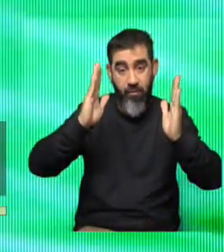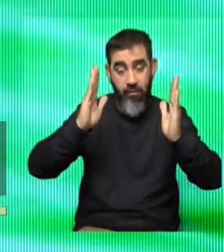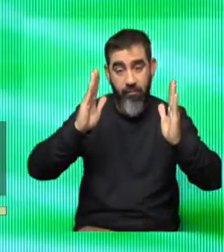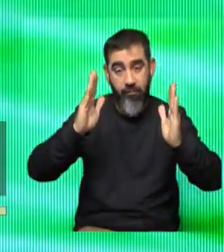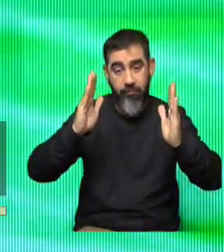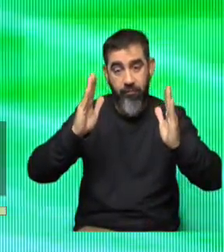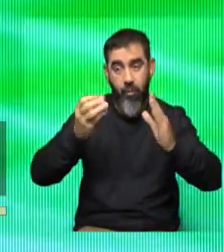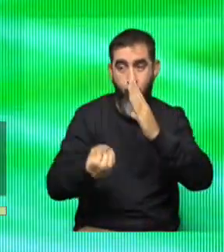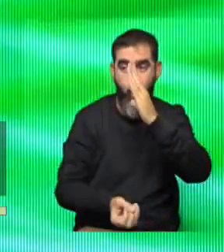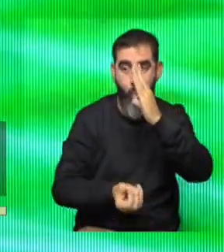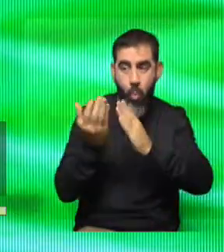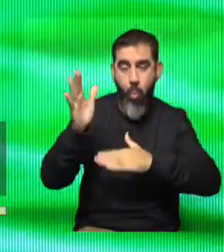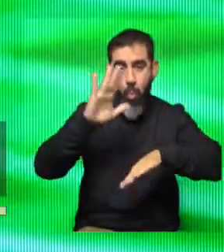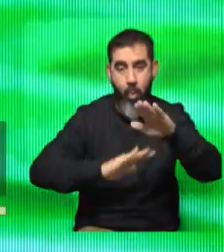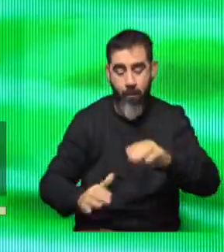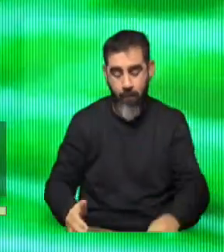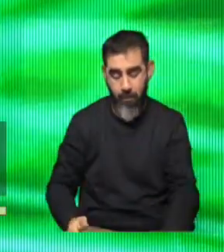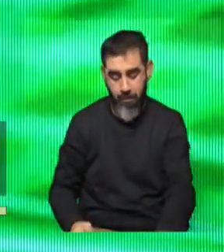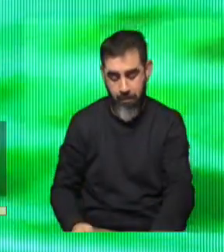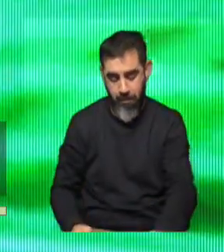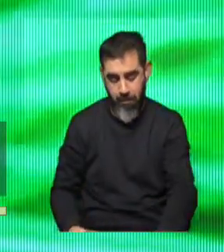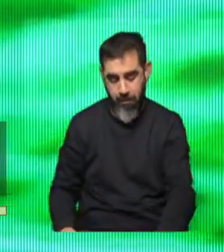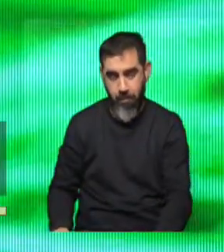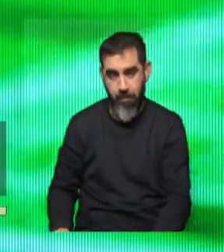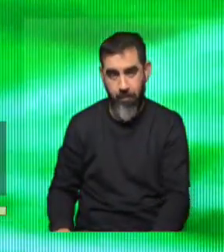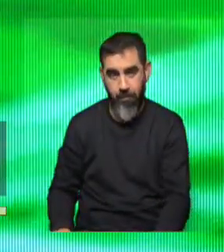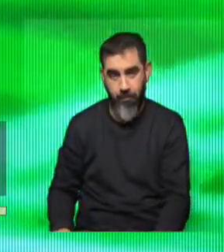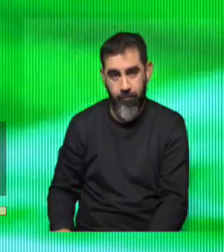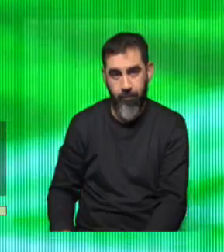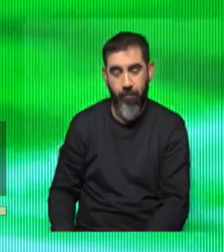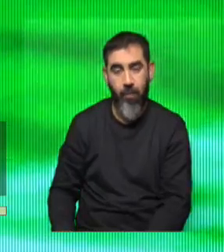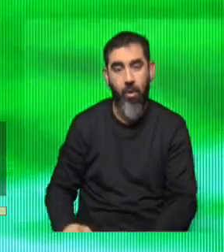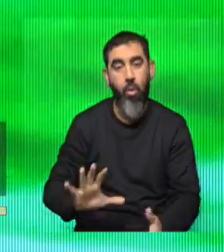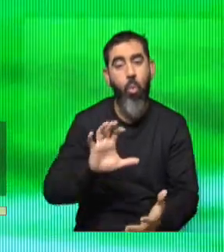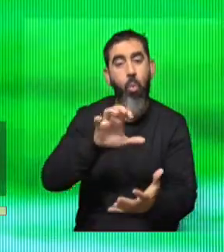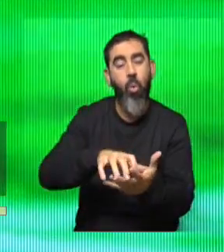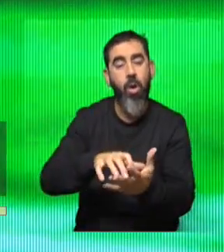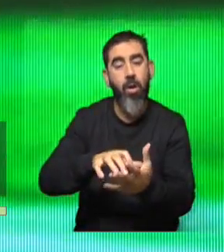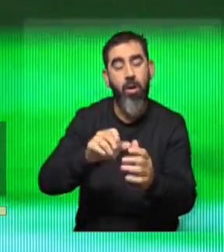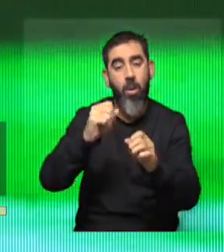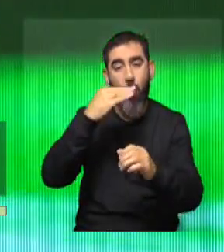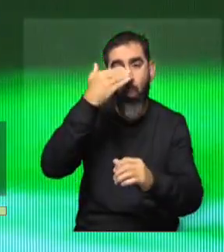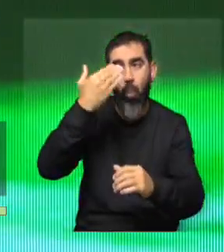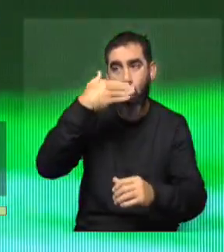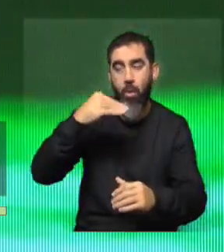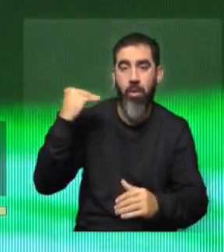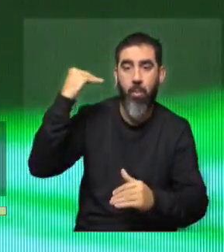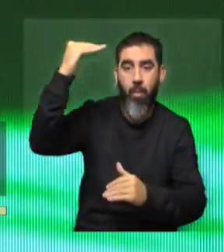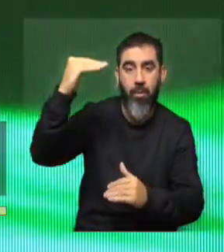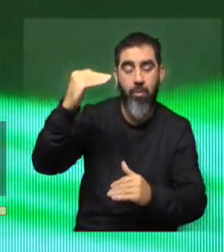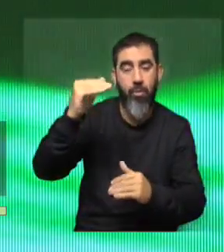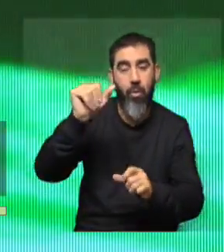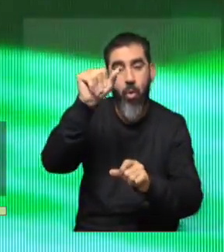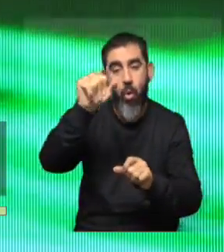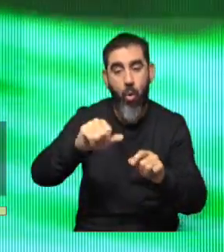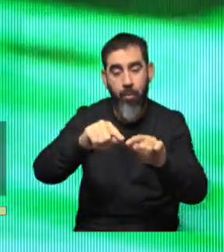hecho nuevo desde el centro de esterilización quirúrgica en el último piso el bloque quirúrgico que se hizo